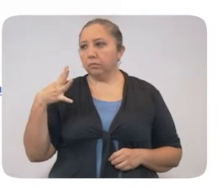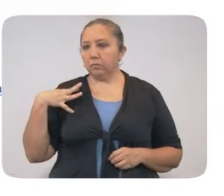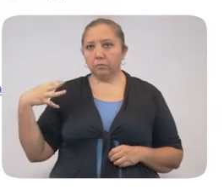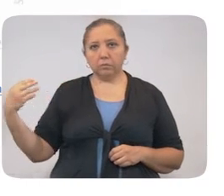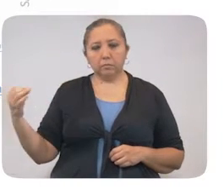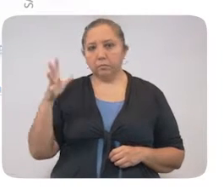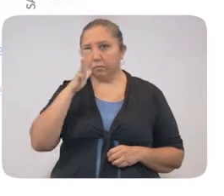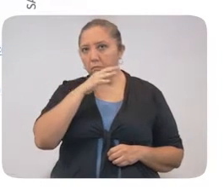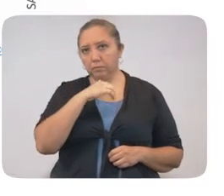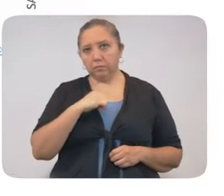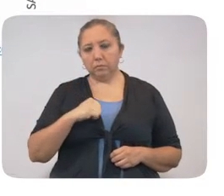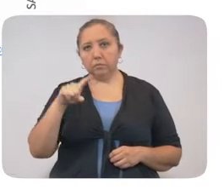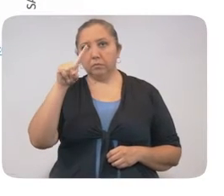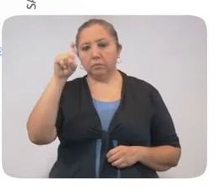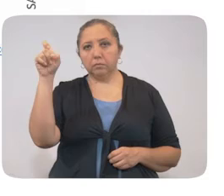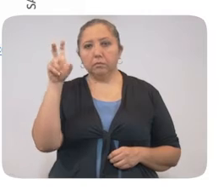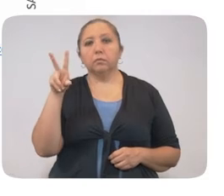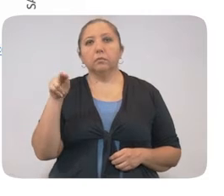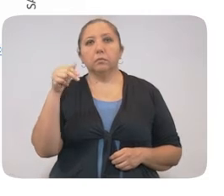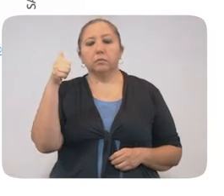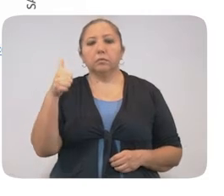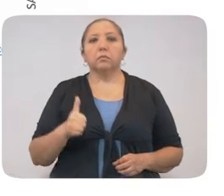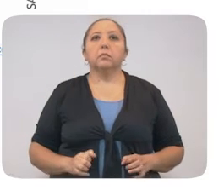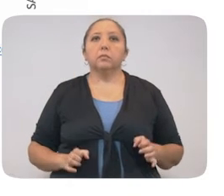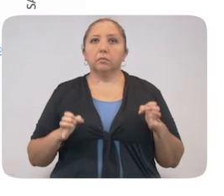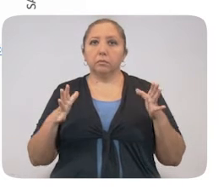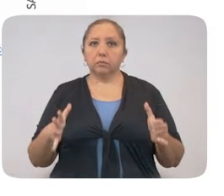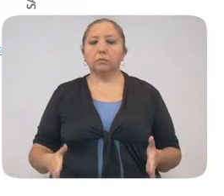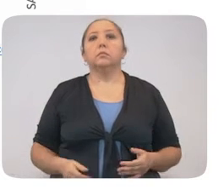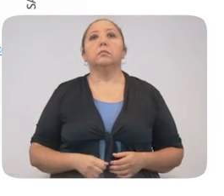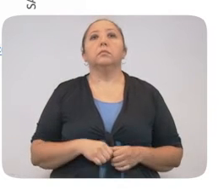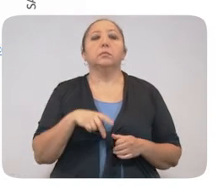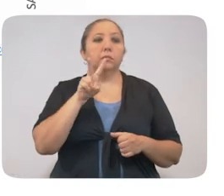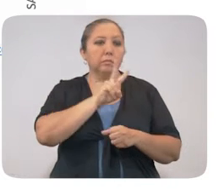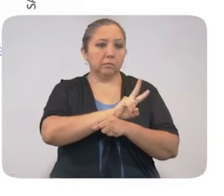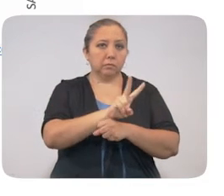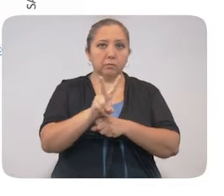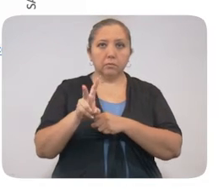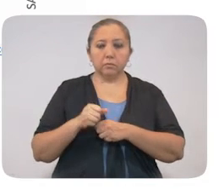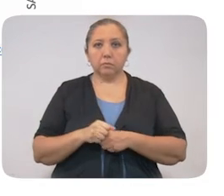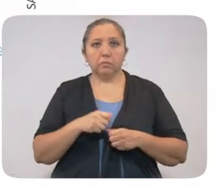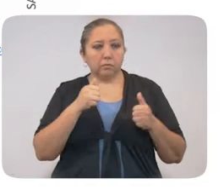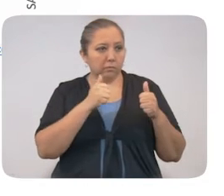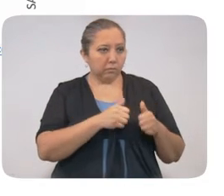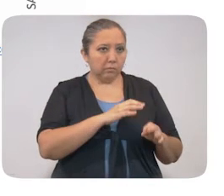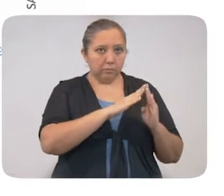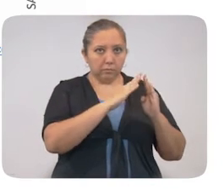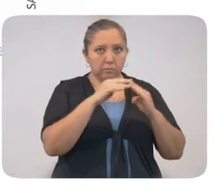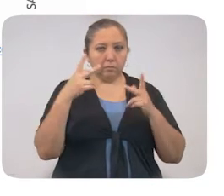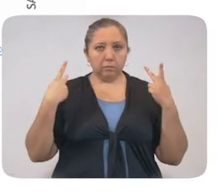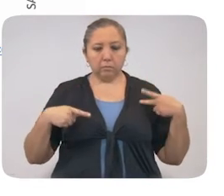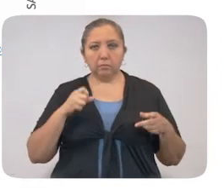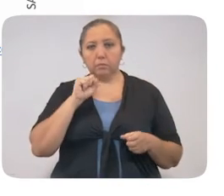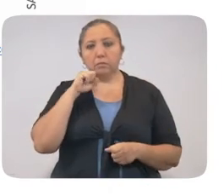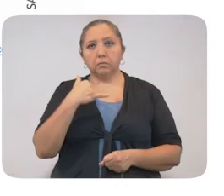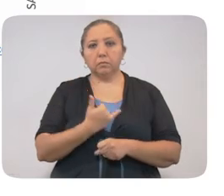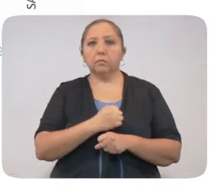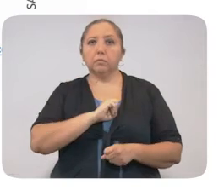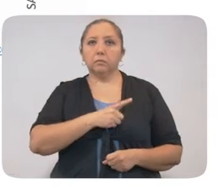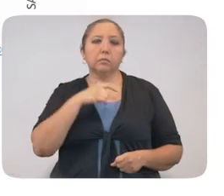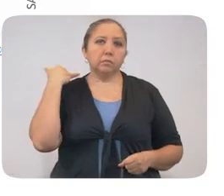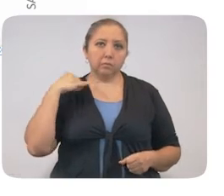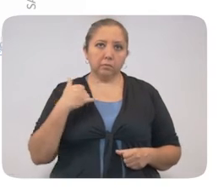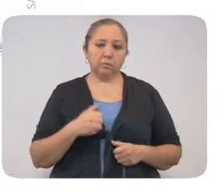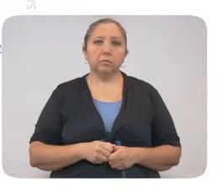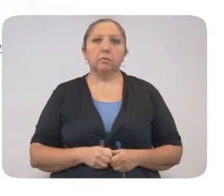pueden contagiar. 186 están estables, aislados y monitoreados constantemente por personal médico de la Secretaría de Salud